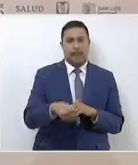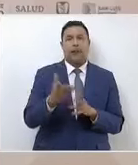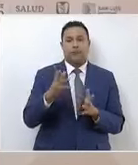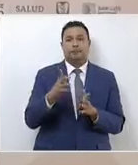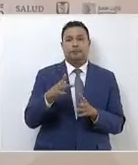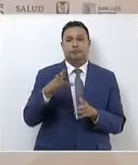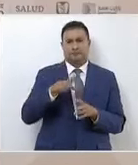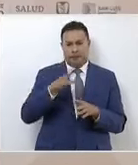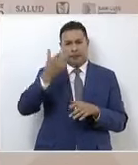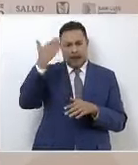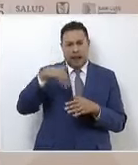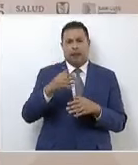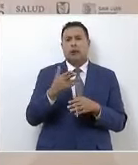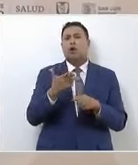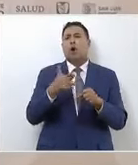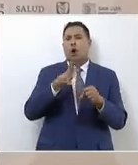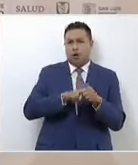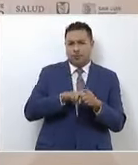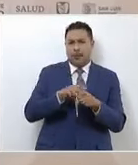cajas registradoras.